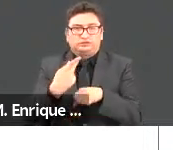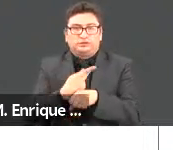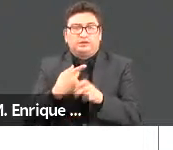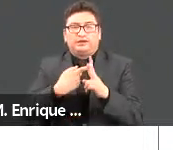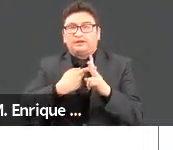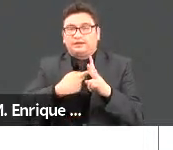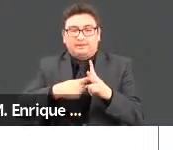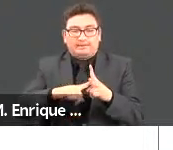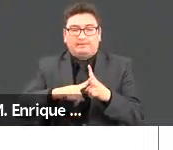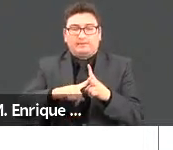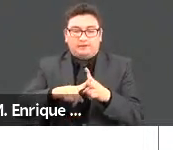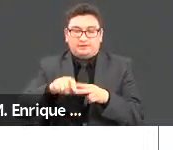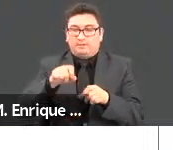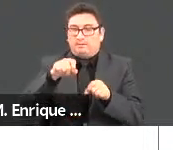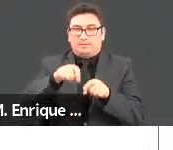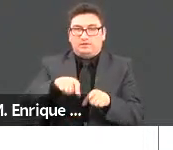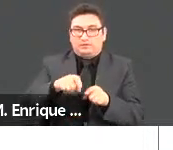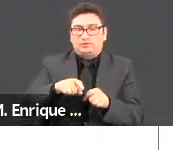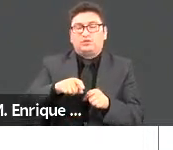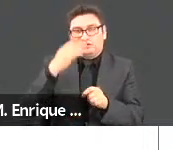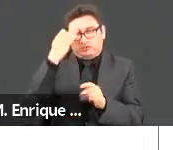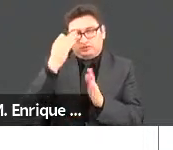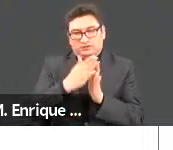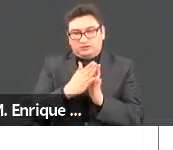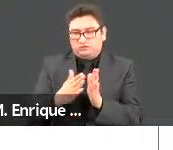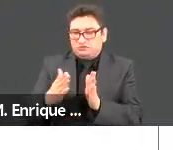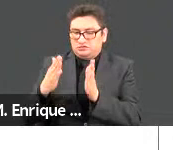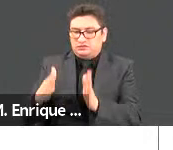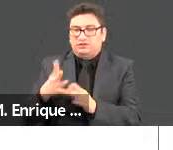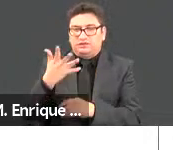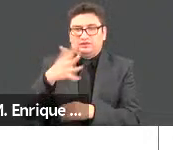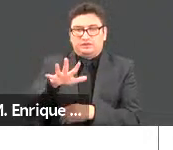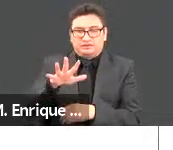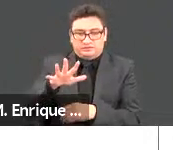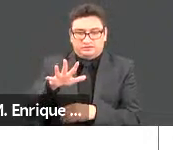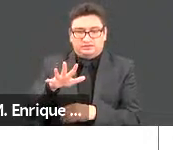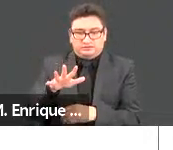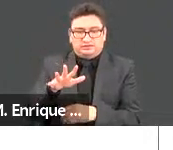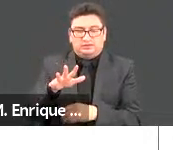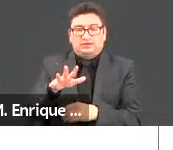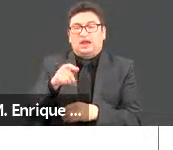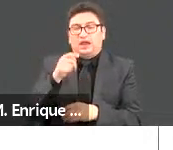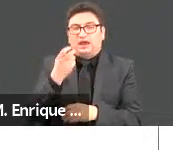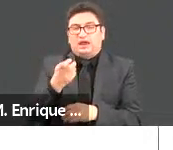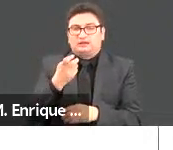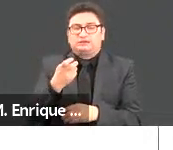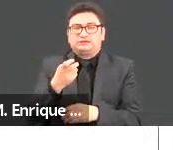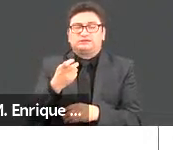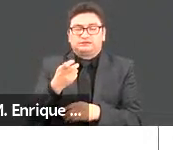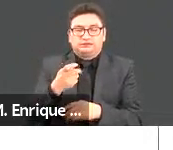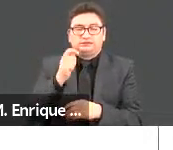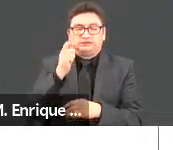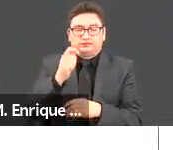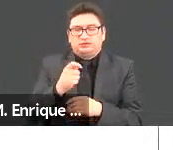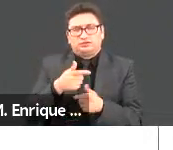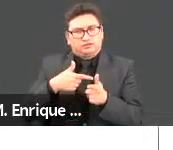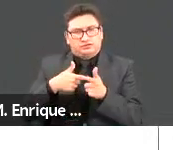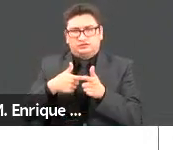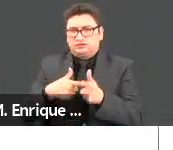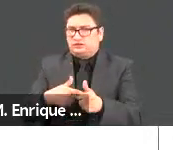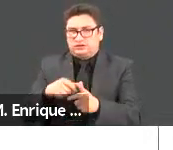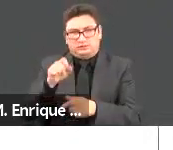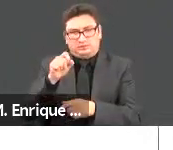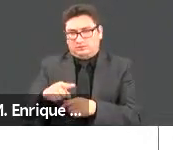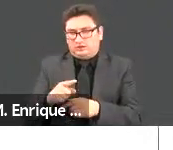inicio precisamente la 10ª época, y en la cual se sigue conservando en una sola